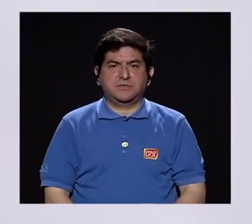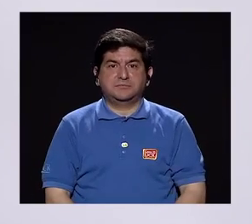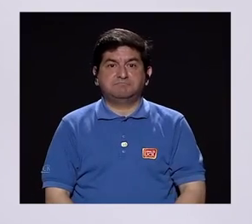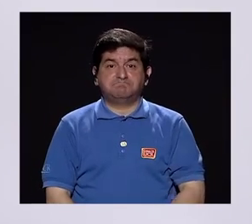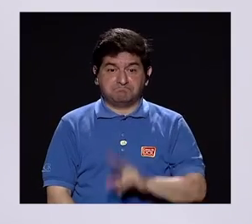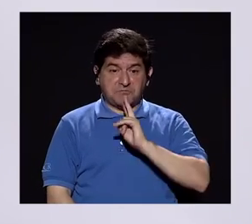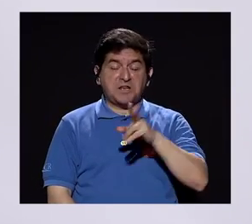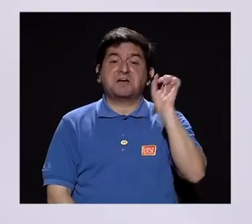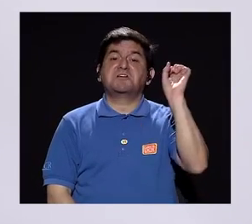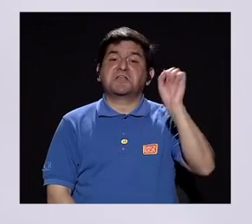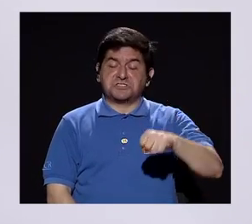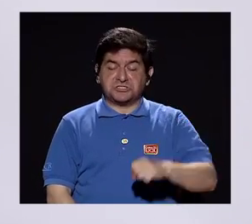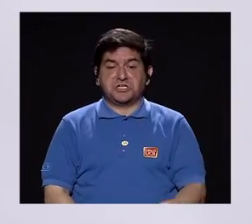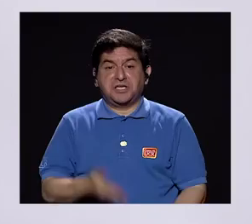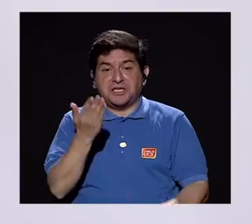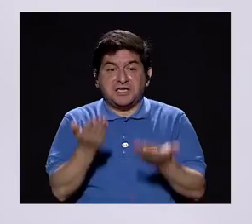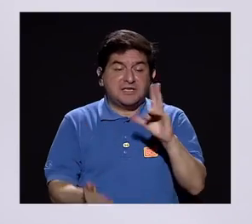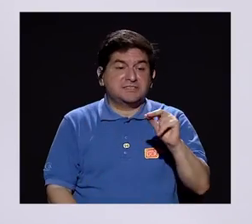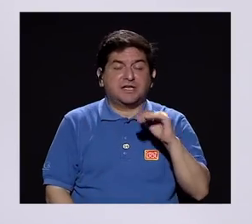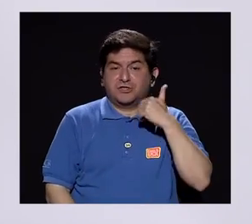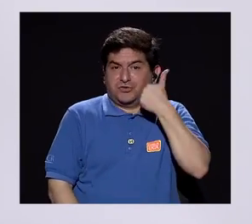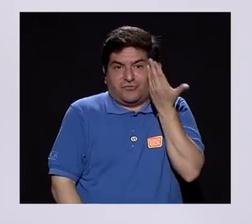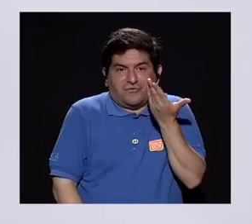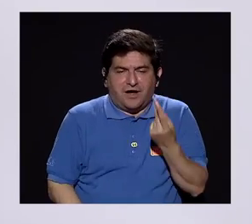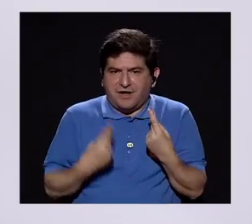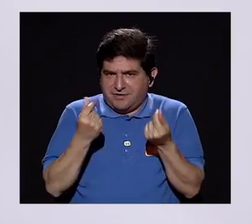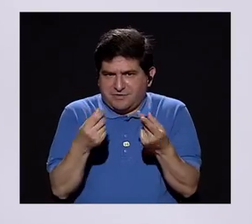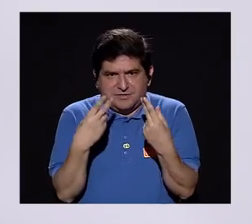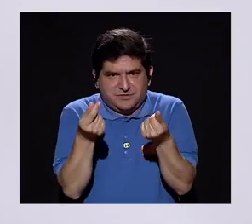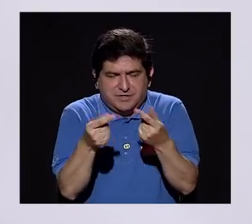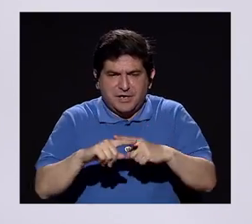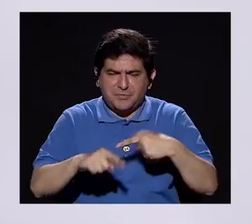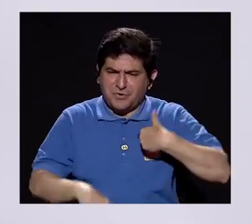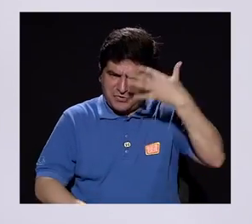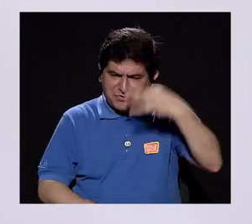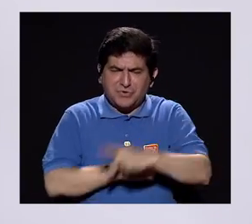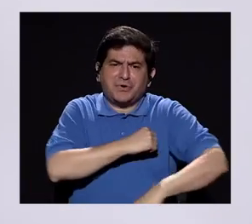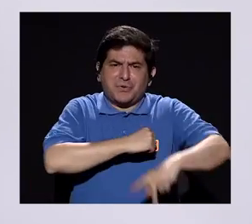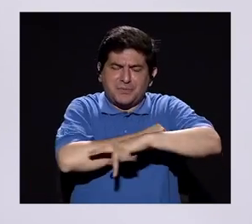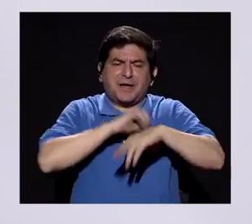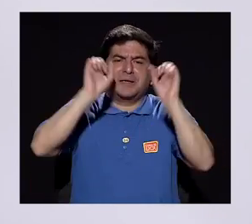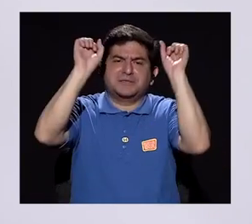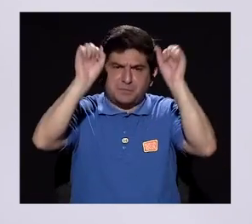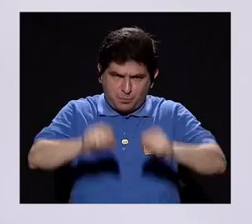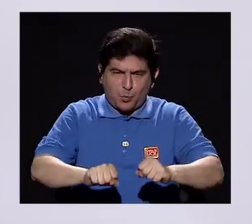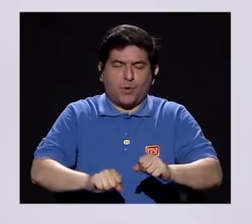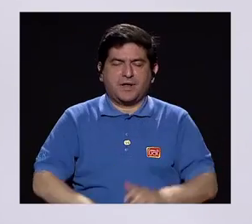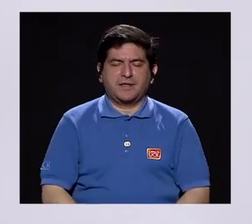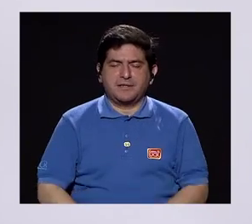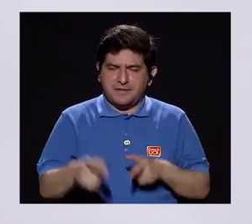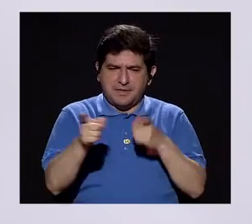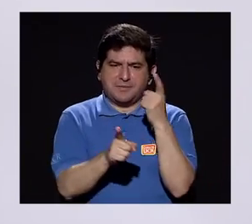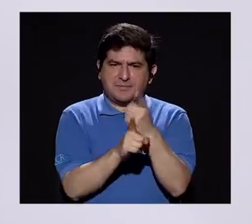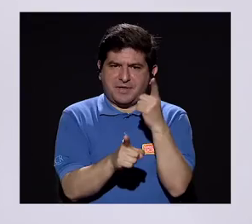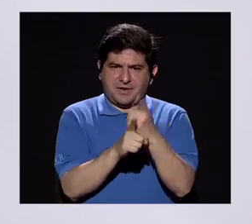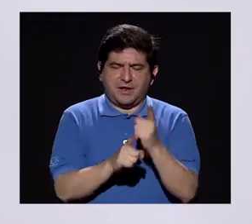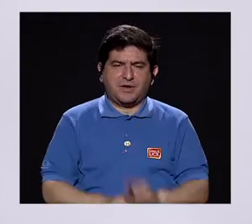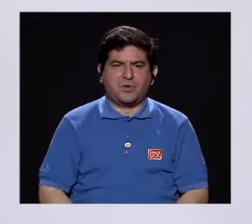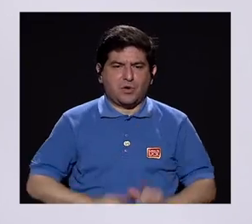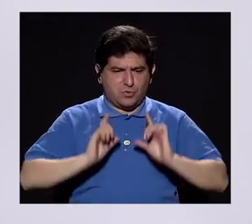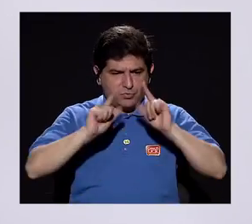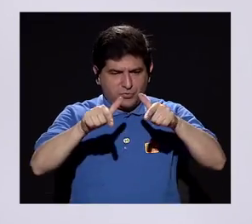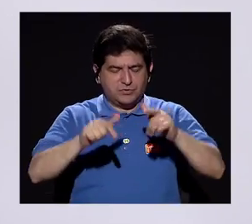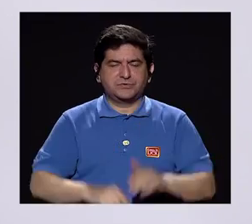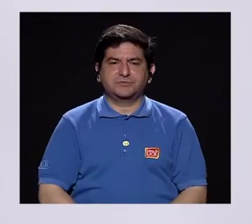la verdad es que sí verdad tal vez no sea tan fácil ni tan rápido pero creo que el país puede hacer un manejo adecuado